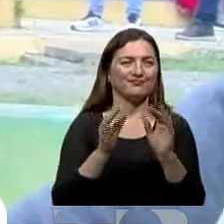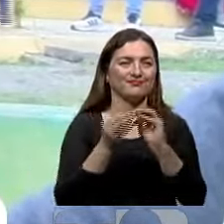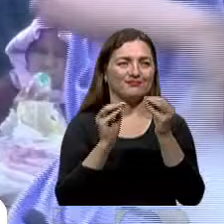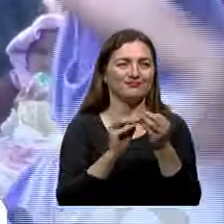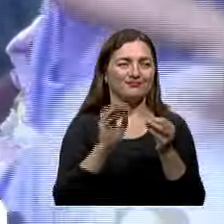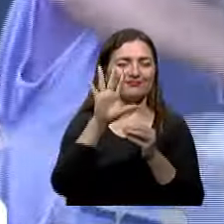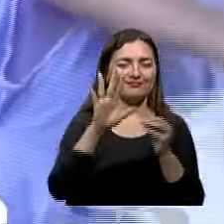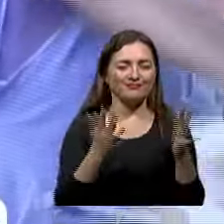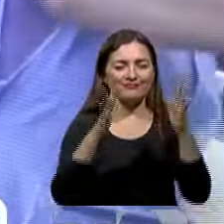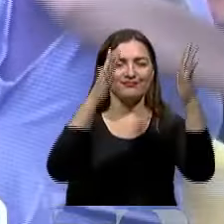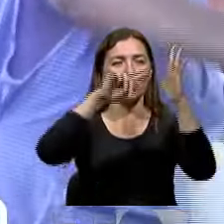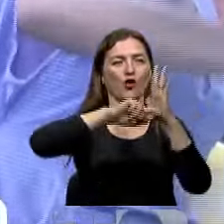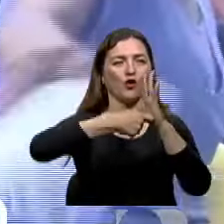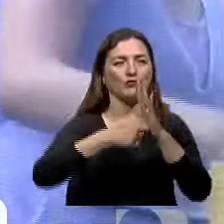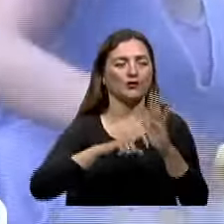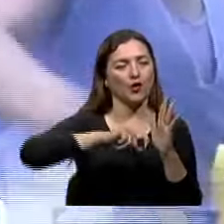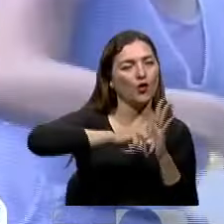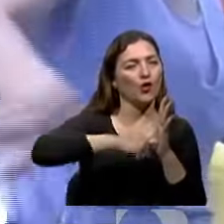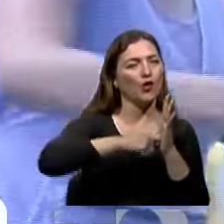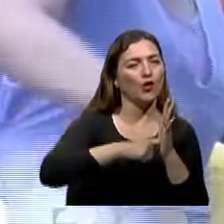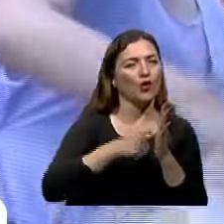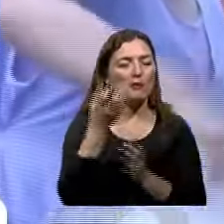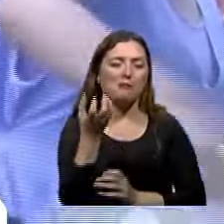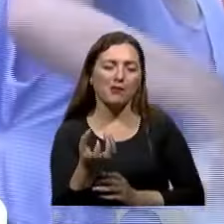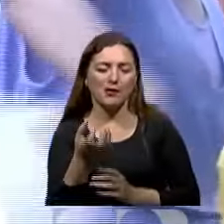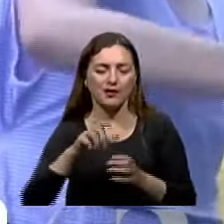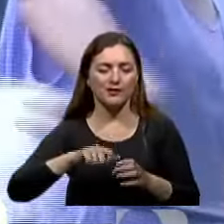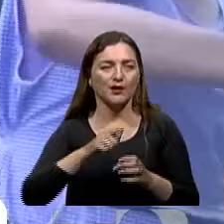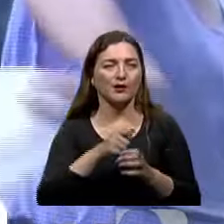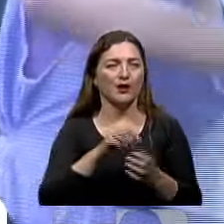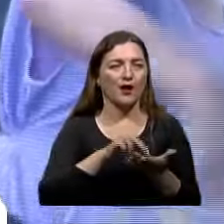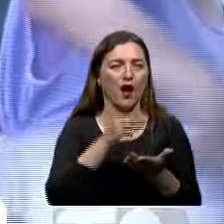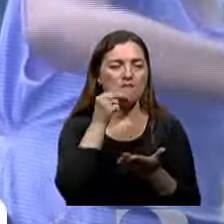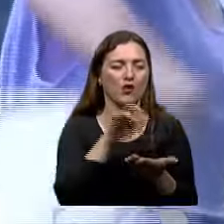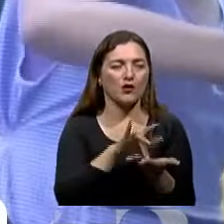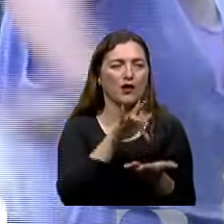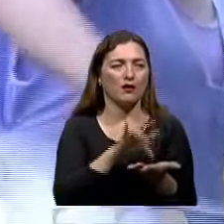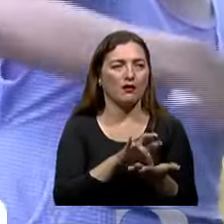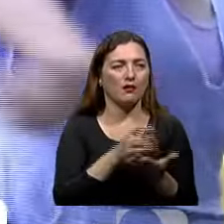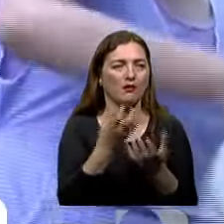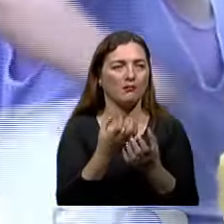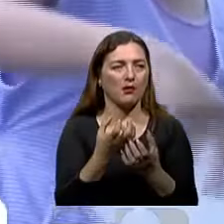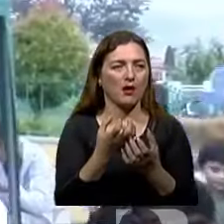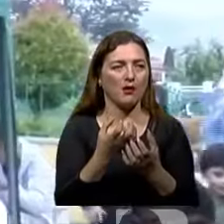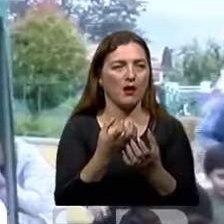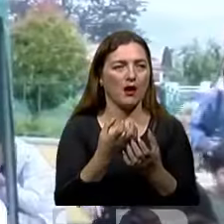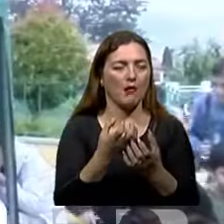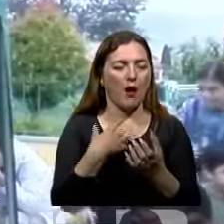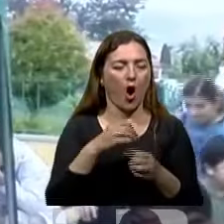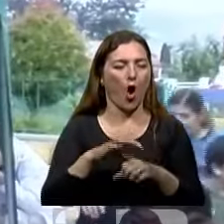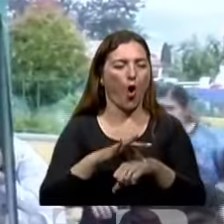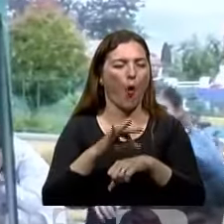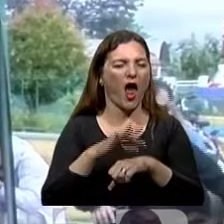Cuy. Tenemos cuisito con papitas, con motecito, con arroz, papa con cuero, empanadas.